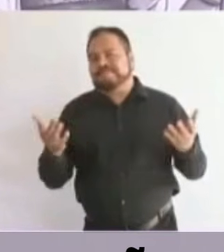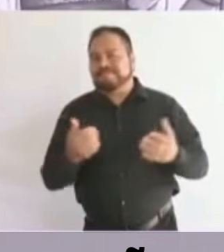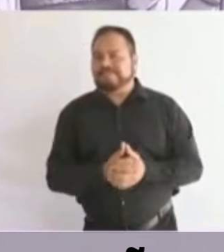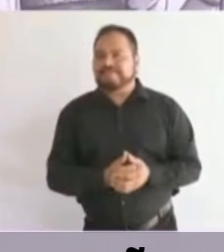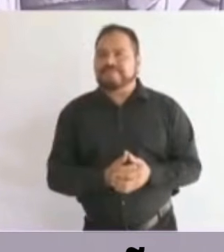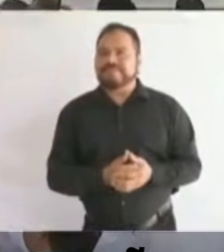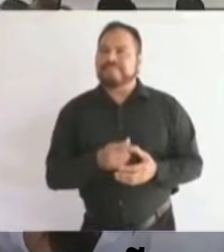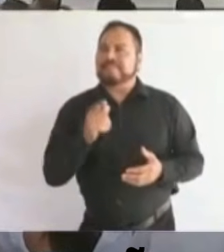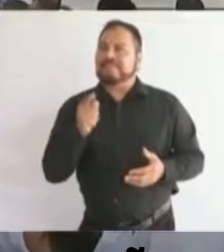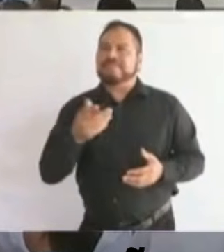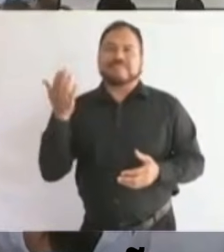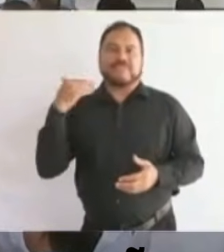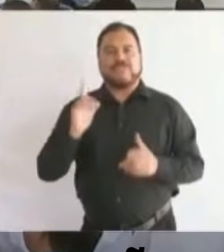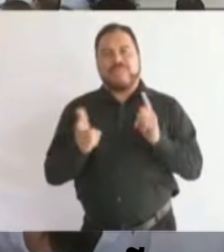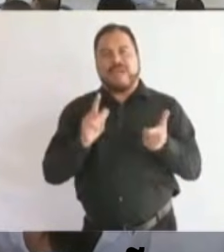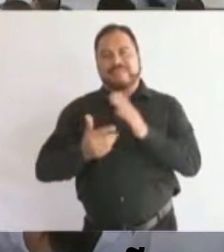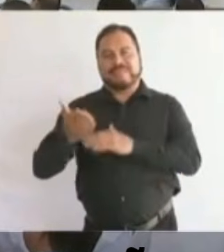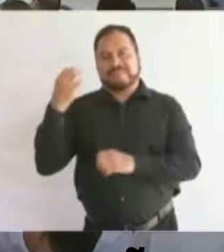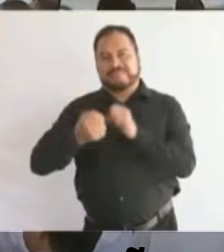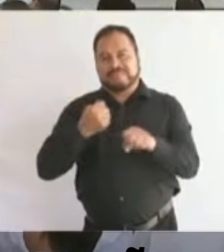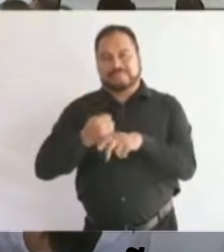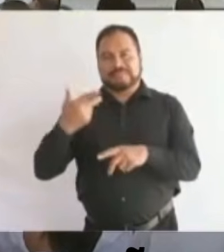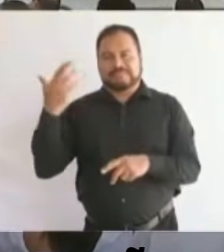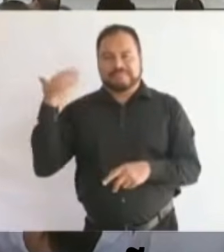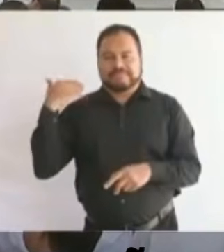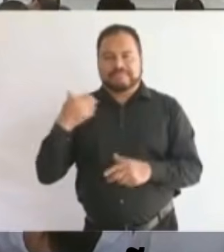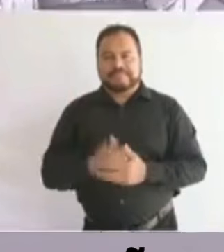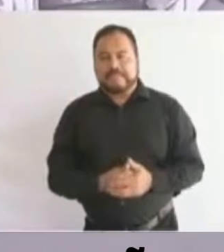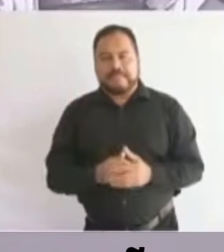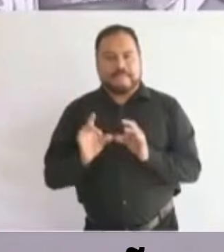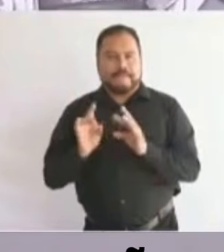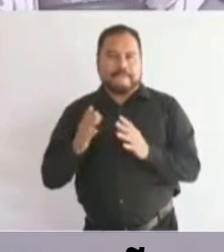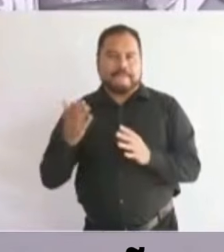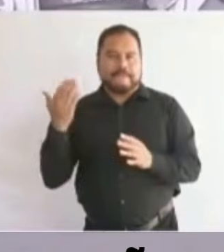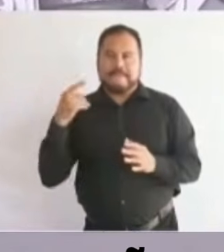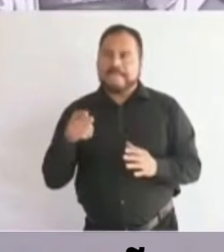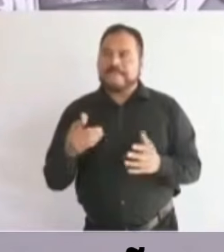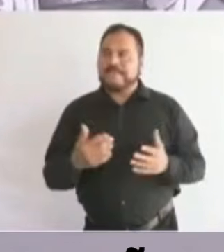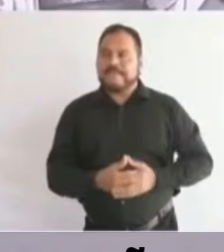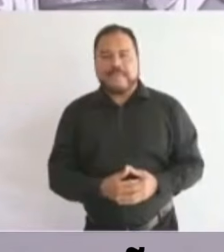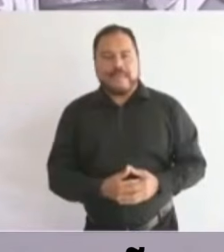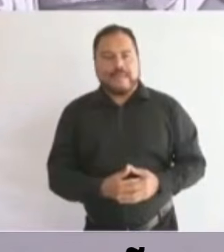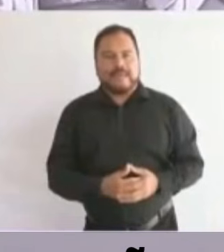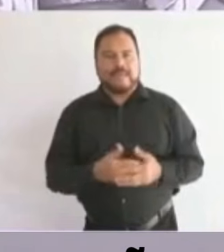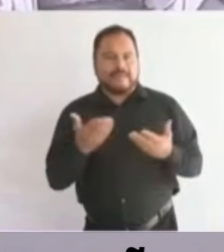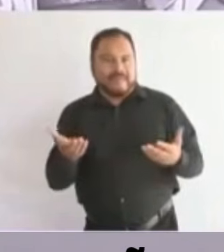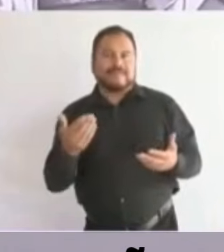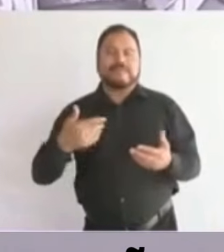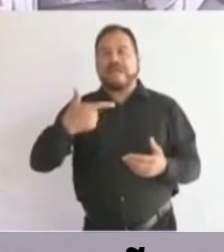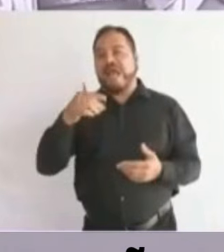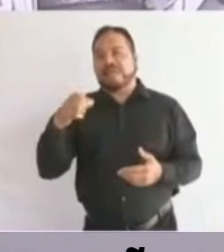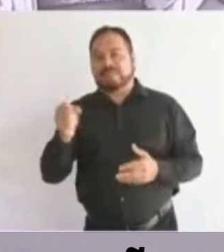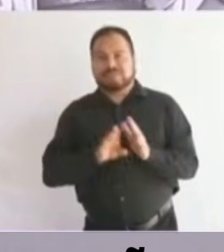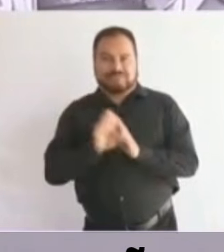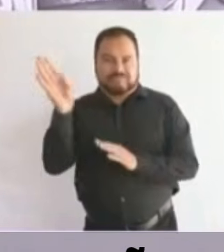subieron las temperaturas en Texas hace algunos años y subieron las tarifas de gas,